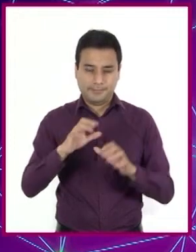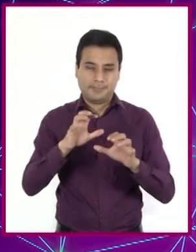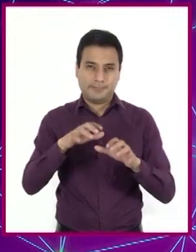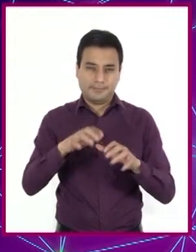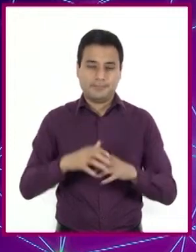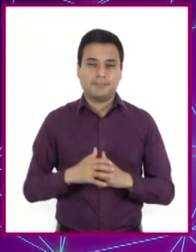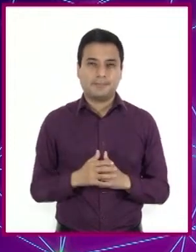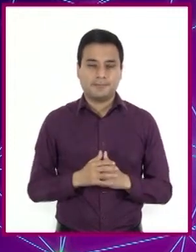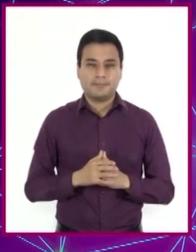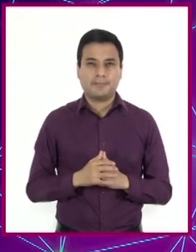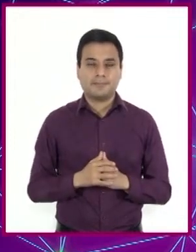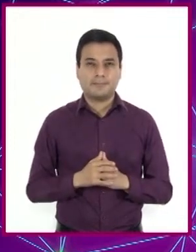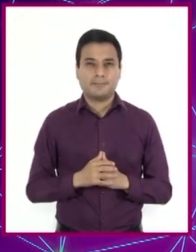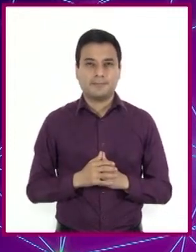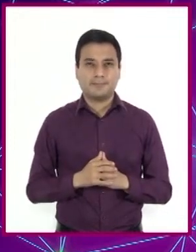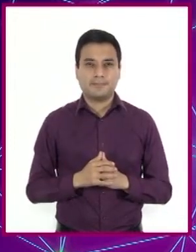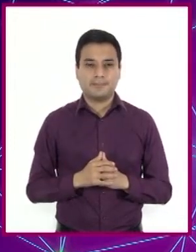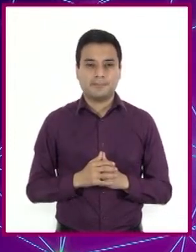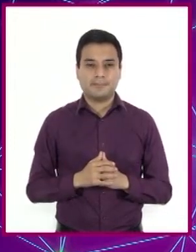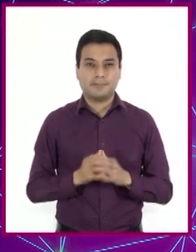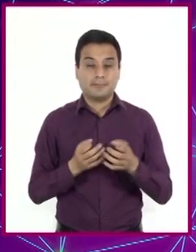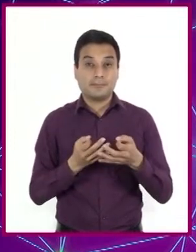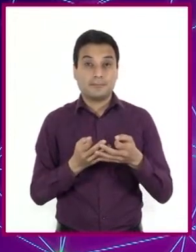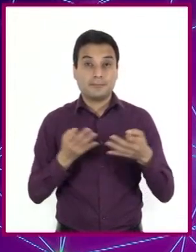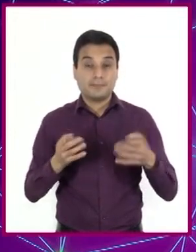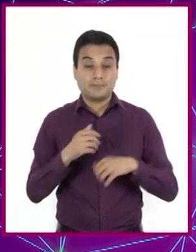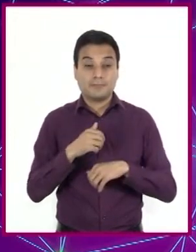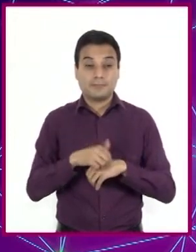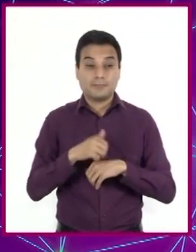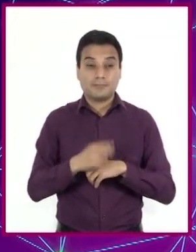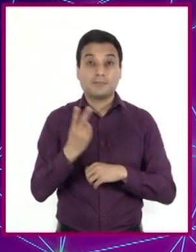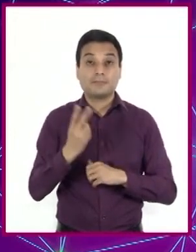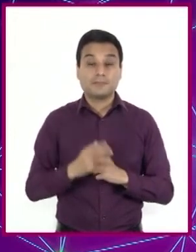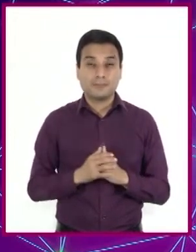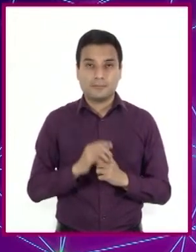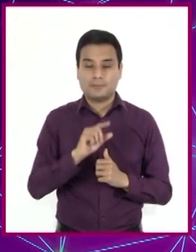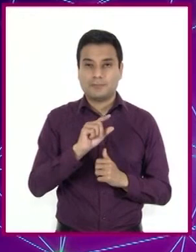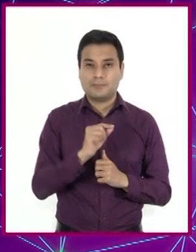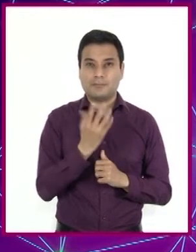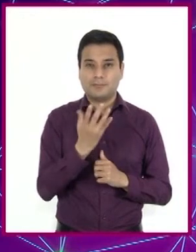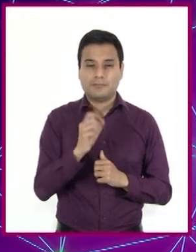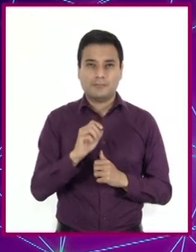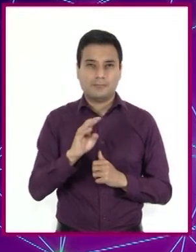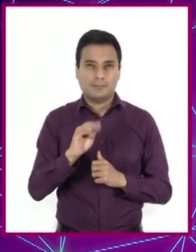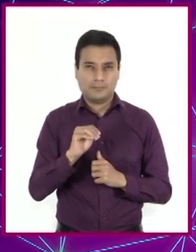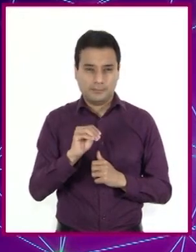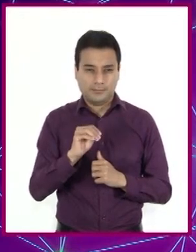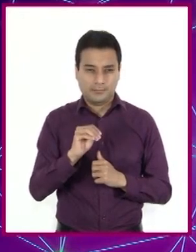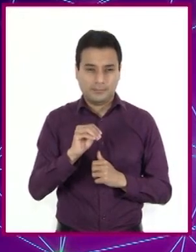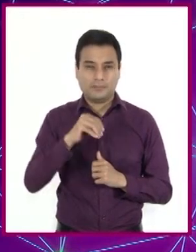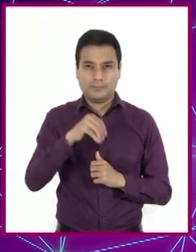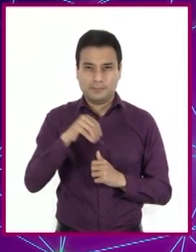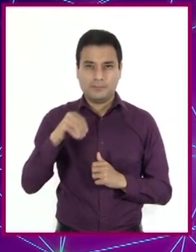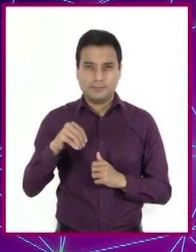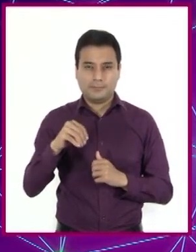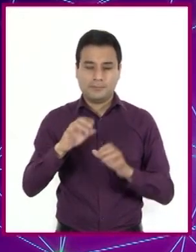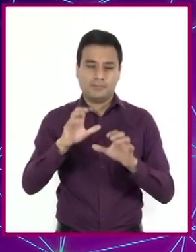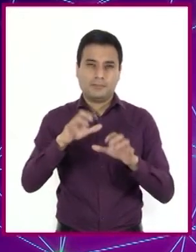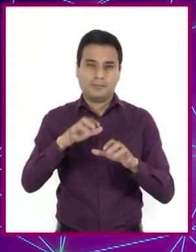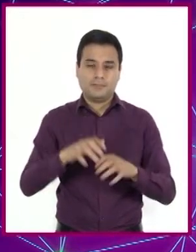pluvial. En el terreno 2, se desvían 75.9 milímetros de agua pluvial